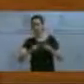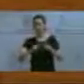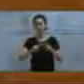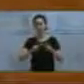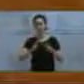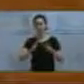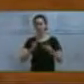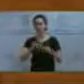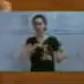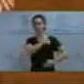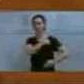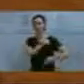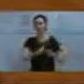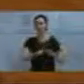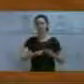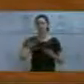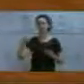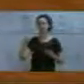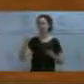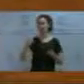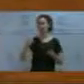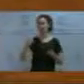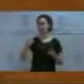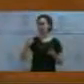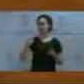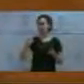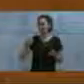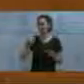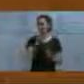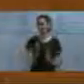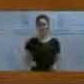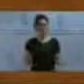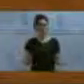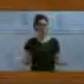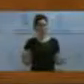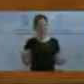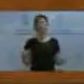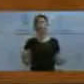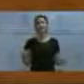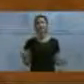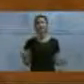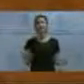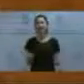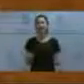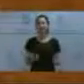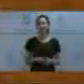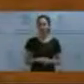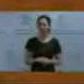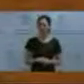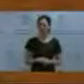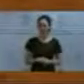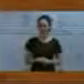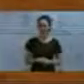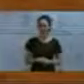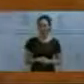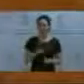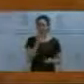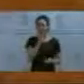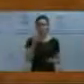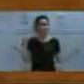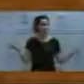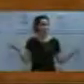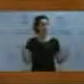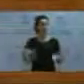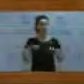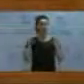estudiantes, de los pensionistas. Ah, pero es que si no hay presupuestos no hay nada. Si no hay presupuestos no hay compromiso.